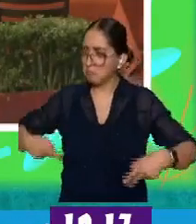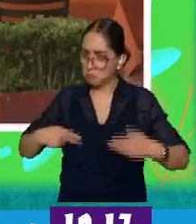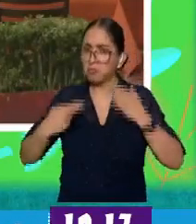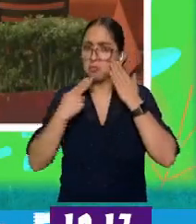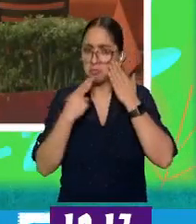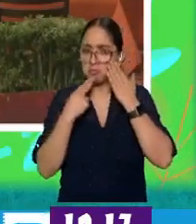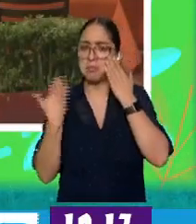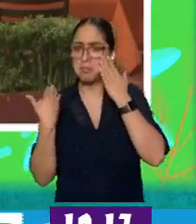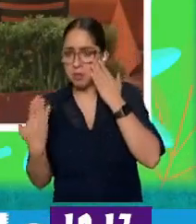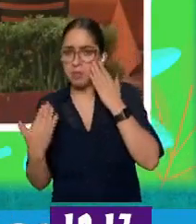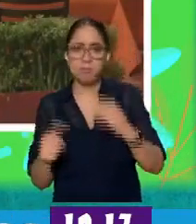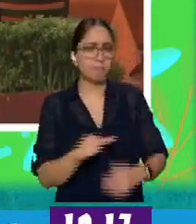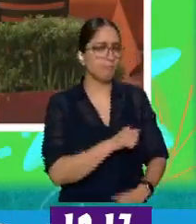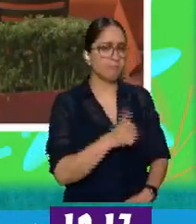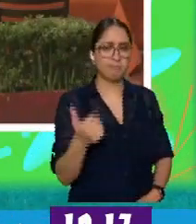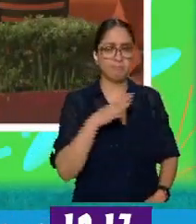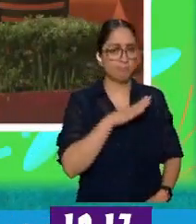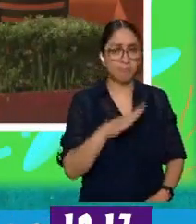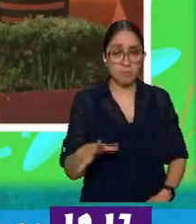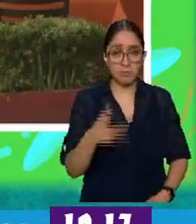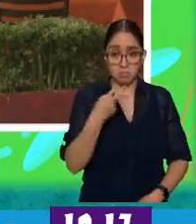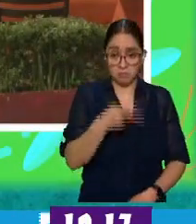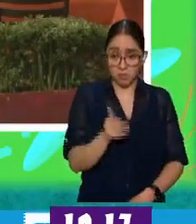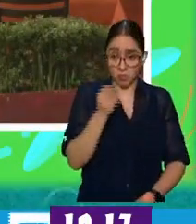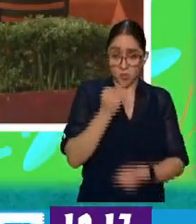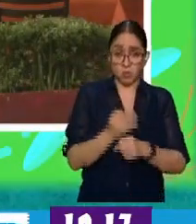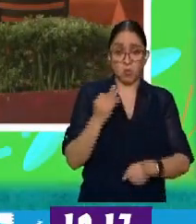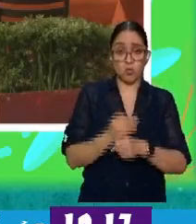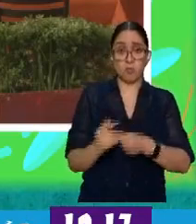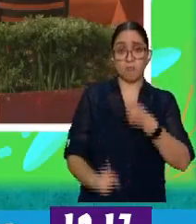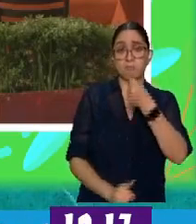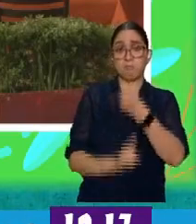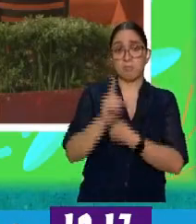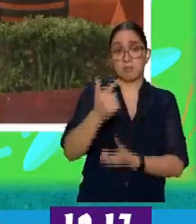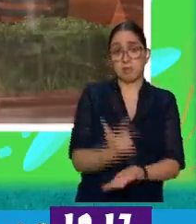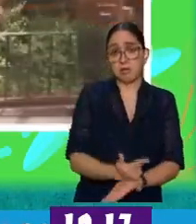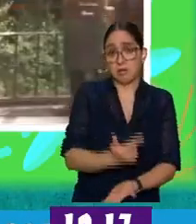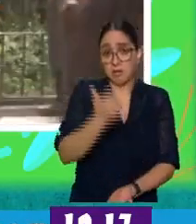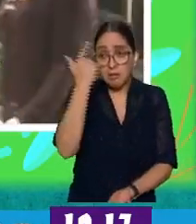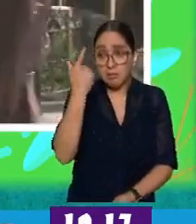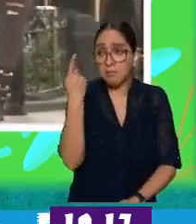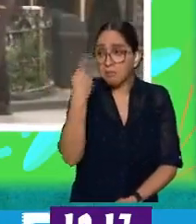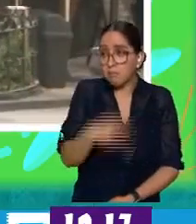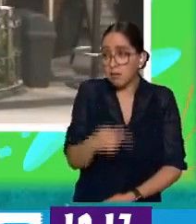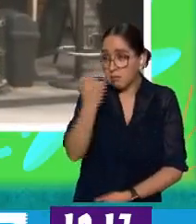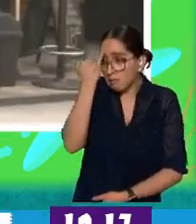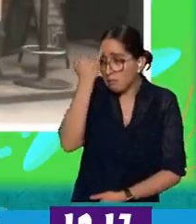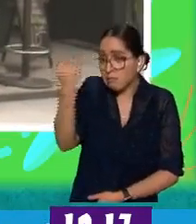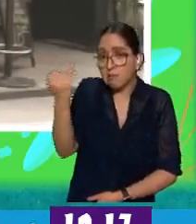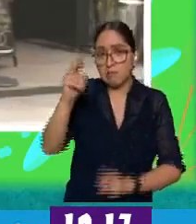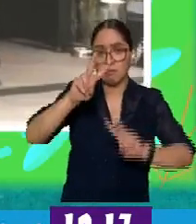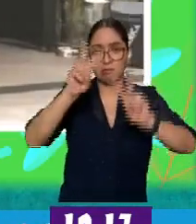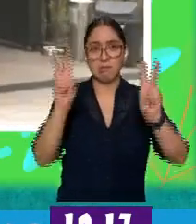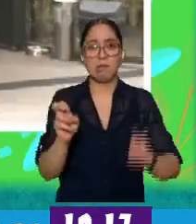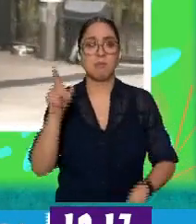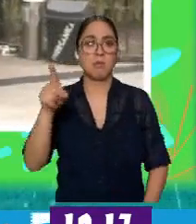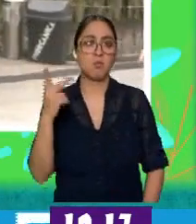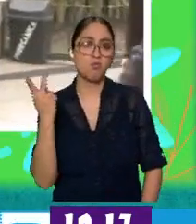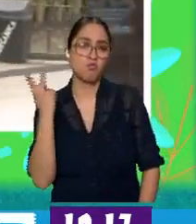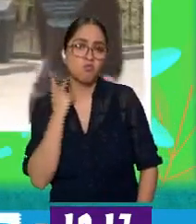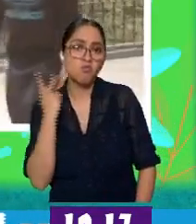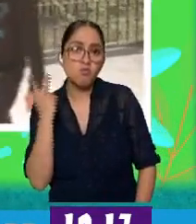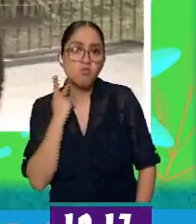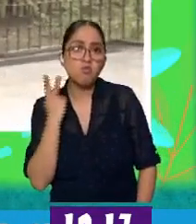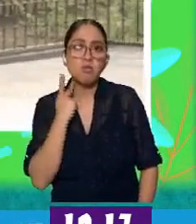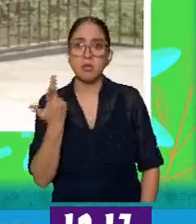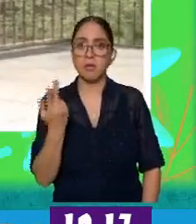funciona. A nosotros ya nos está haciendo daño. Y más aún cuando ya estas posturas políticas se vuelven